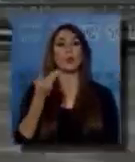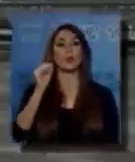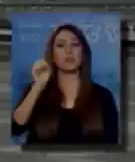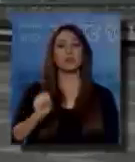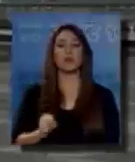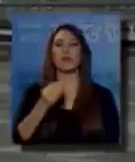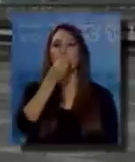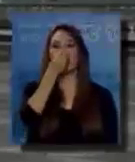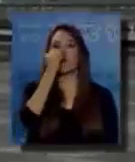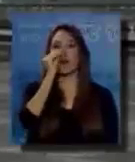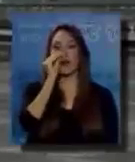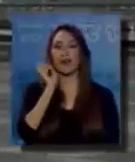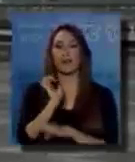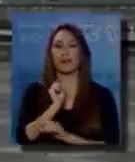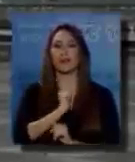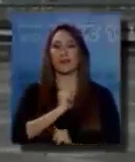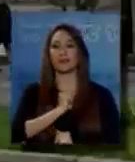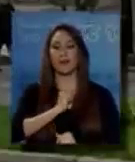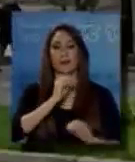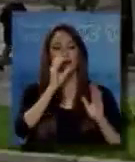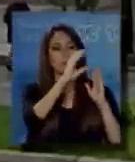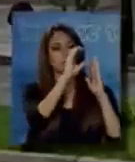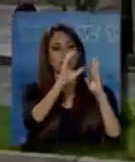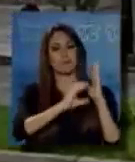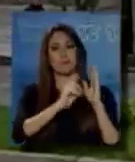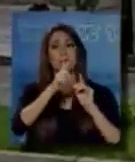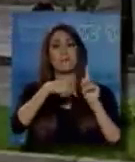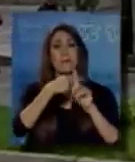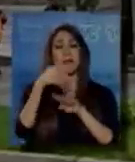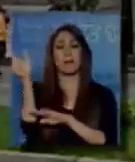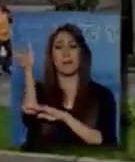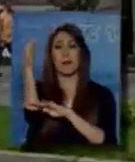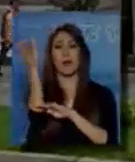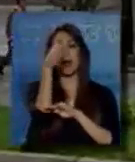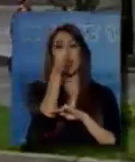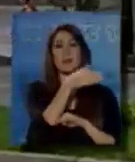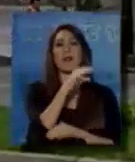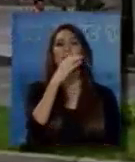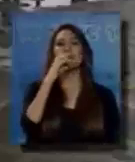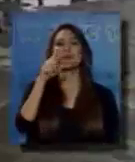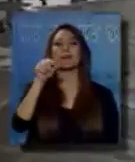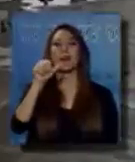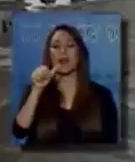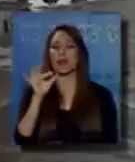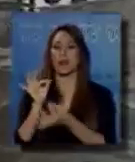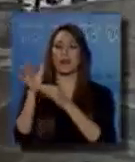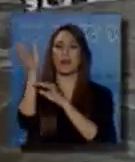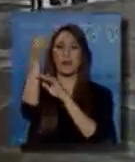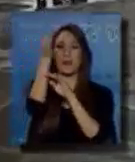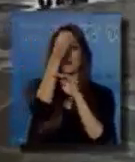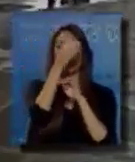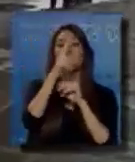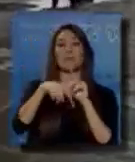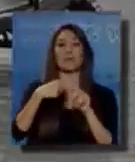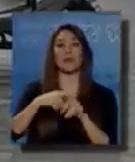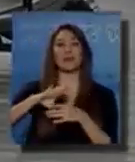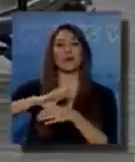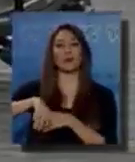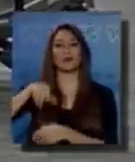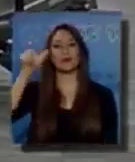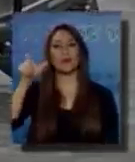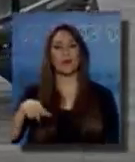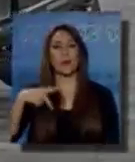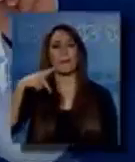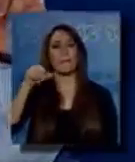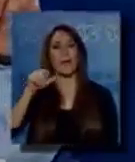flores ecuatorianas y ya en el exterior se han colocado banderas de los países miembros de CELAC. Días atrás, el canciller Ricardo Patiño explicó la importancia